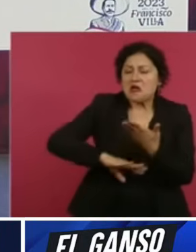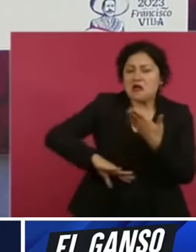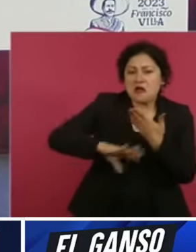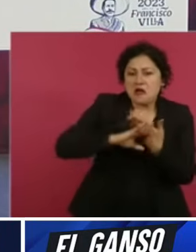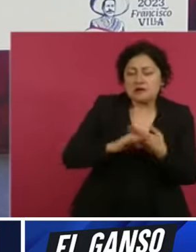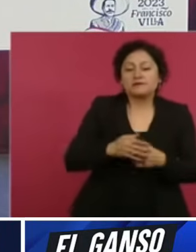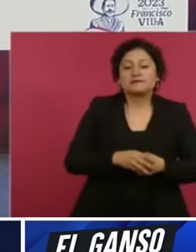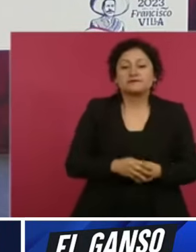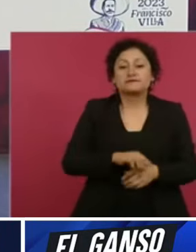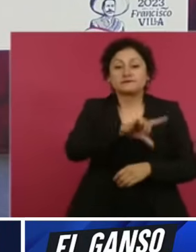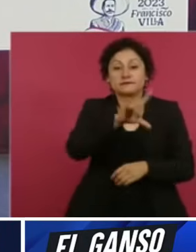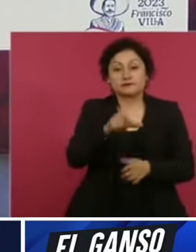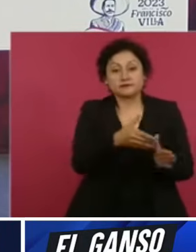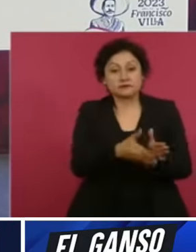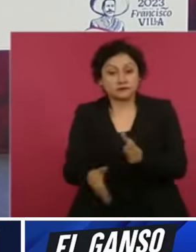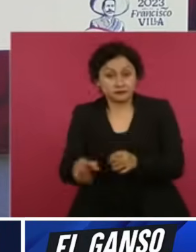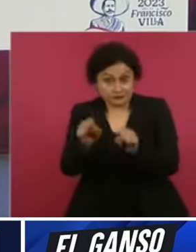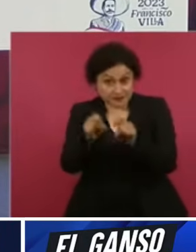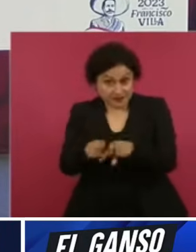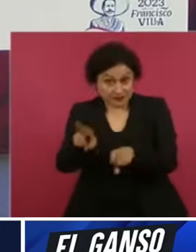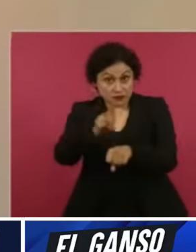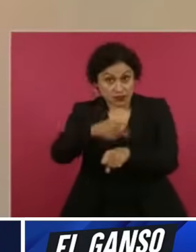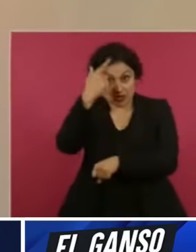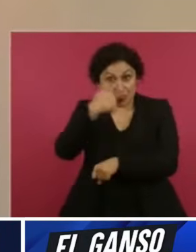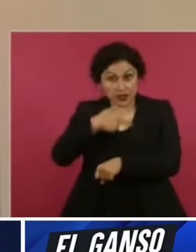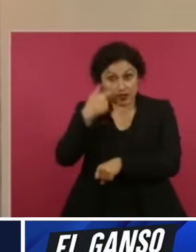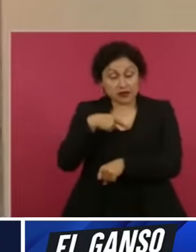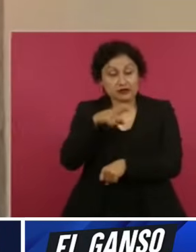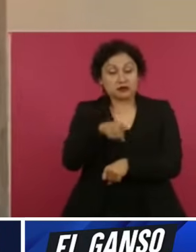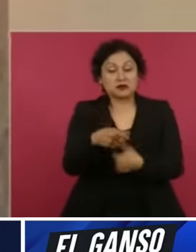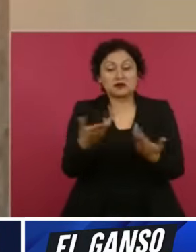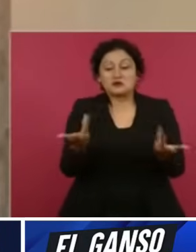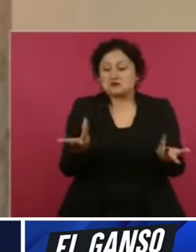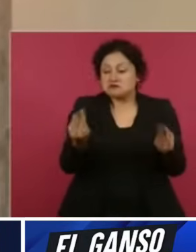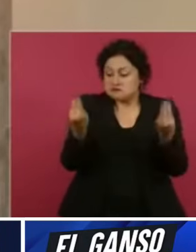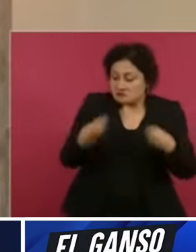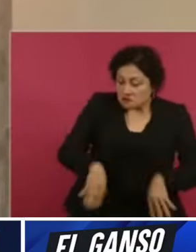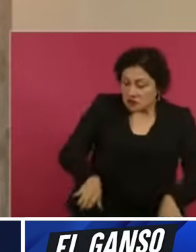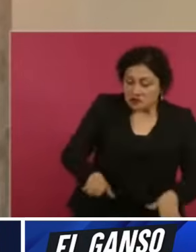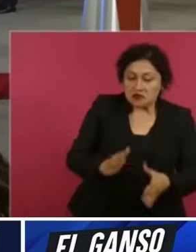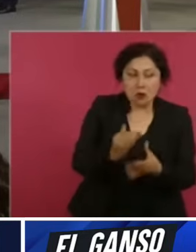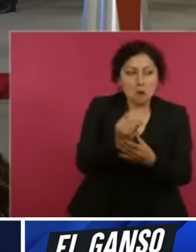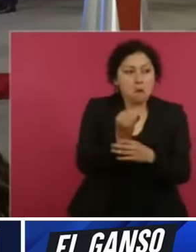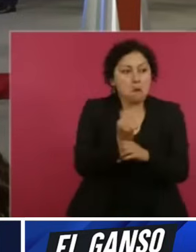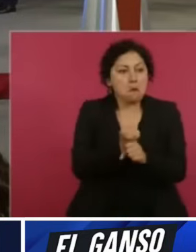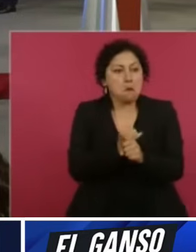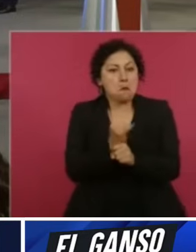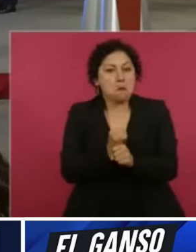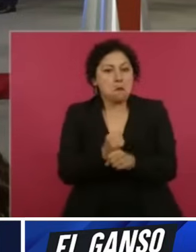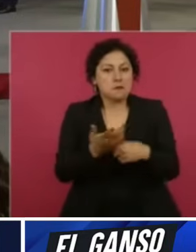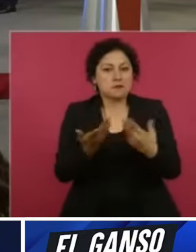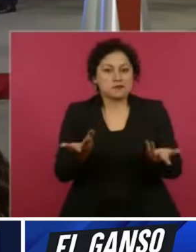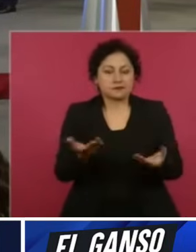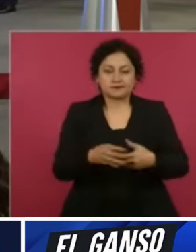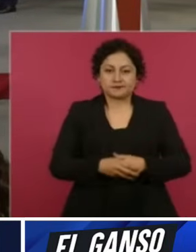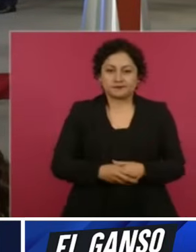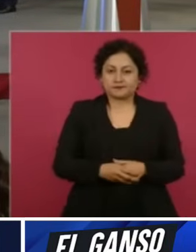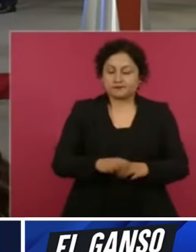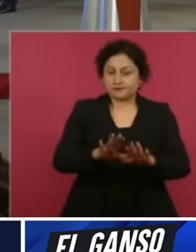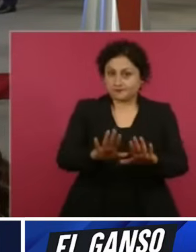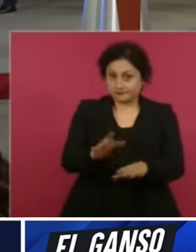se desistió argumentando que se había perdido el expediente adelante no puede pasar